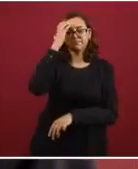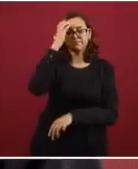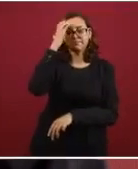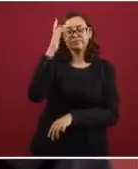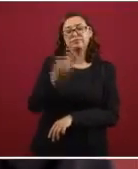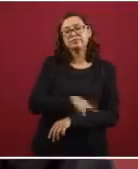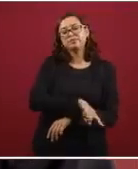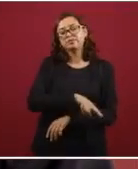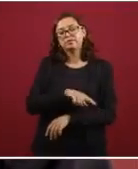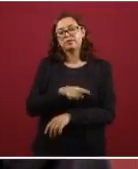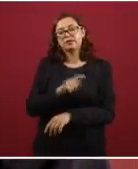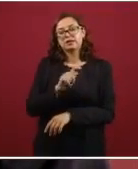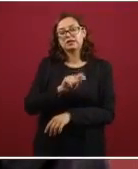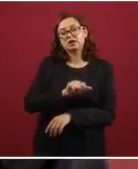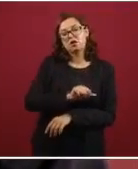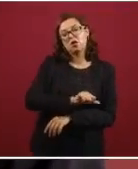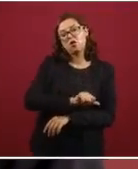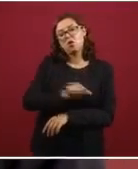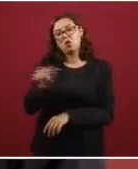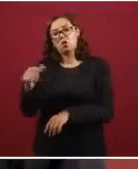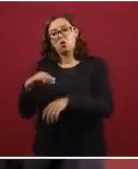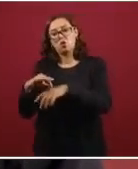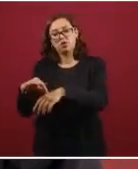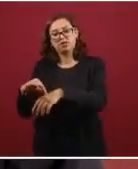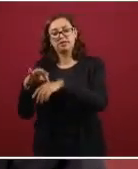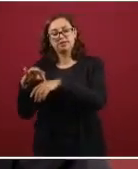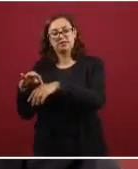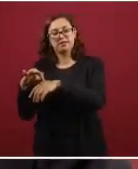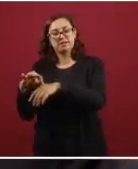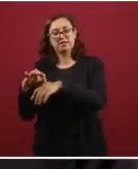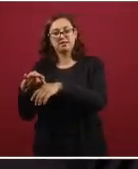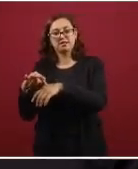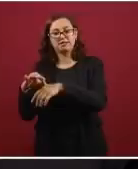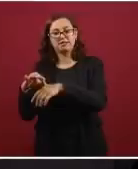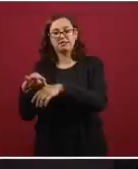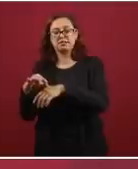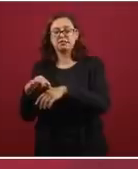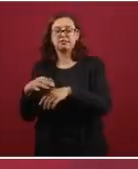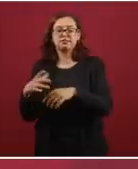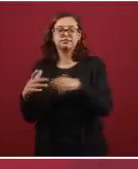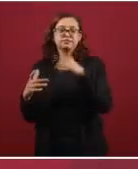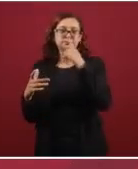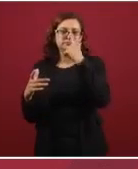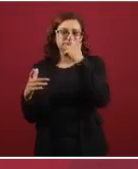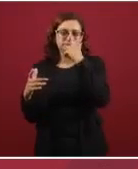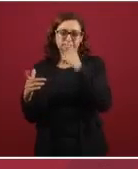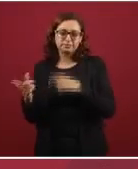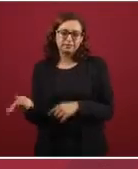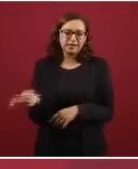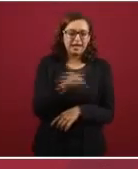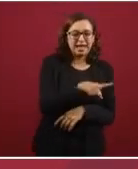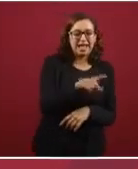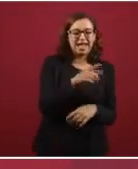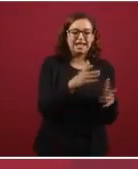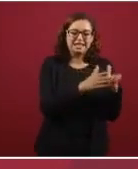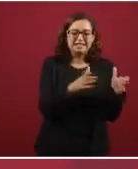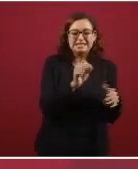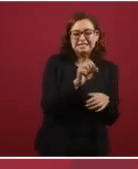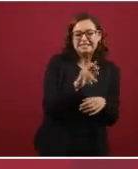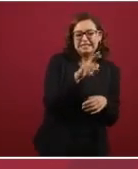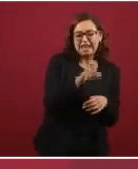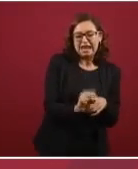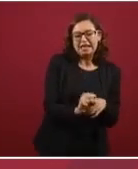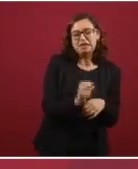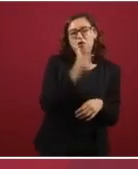La otra realidad, no la de las series en donde aparecen las muchachas, los